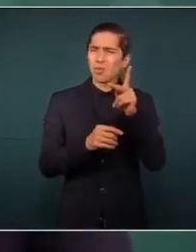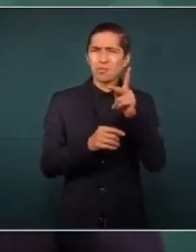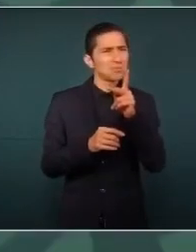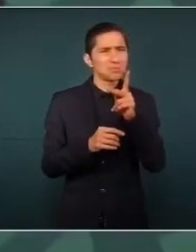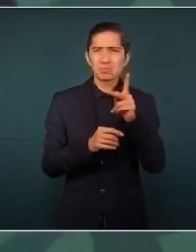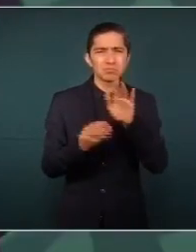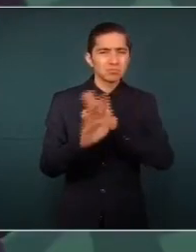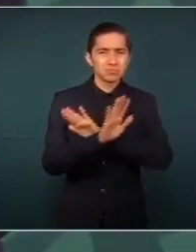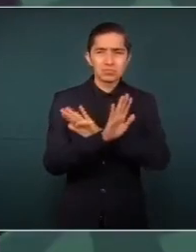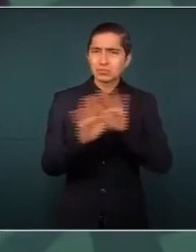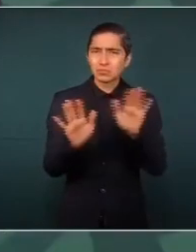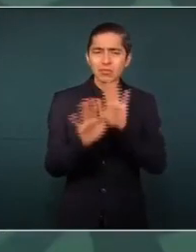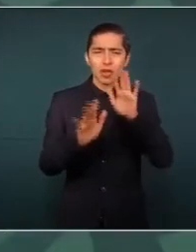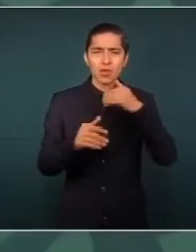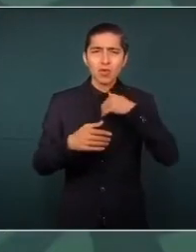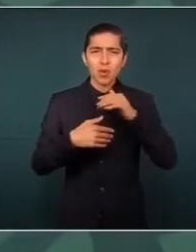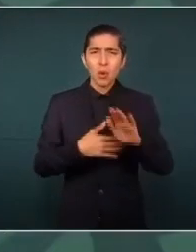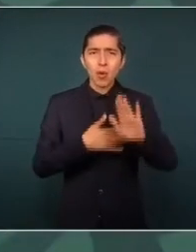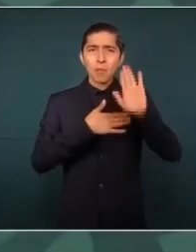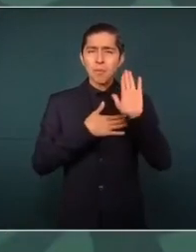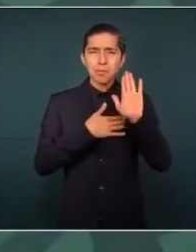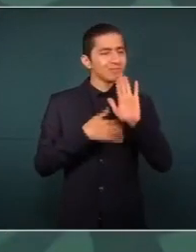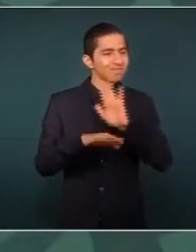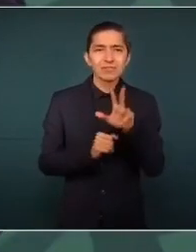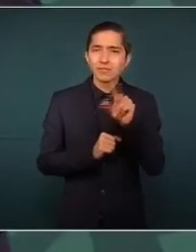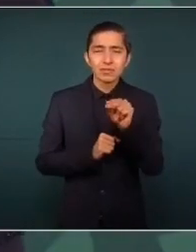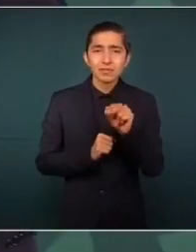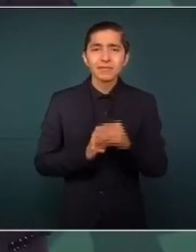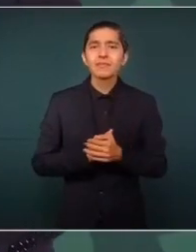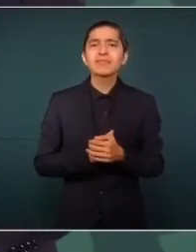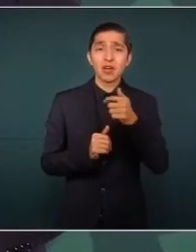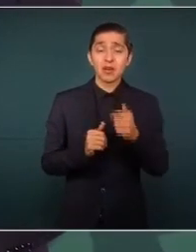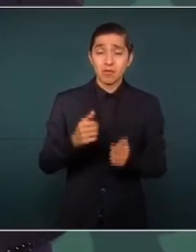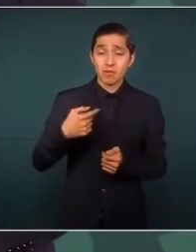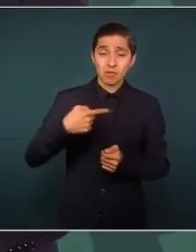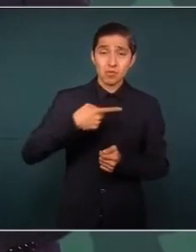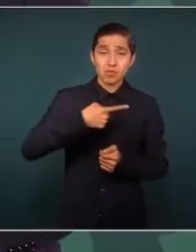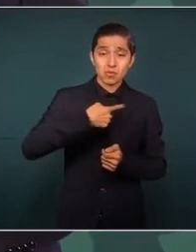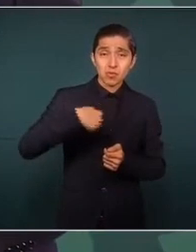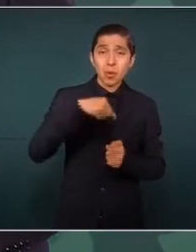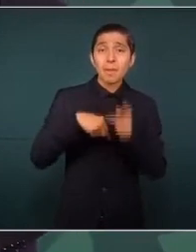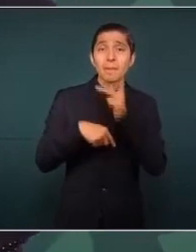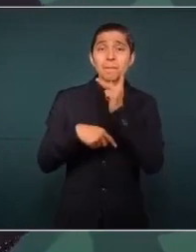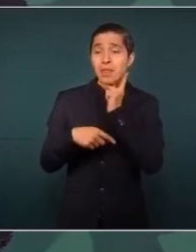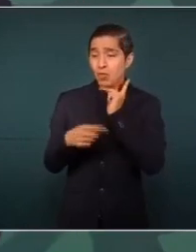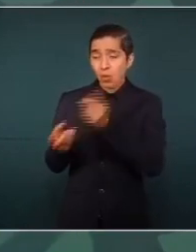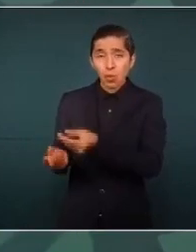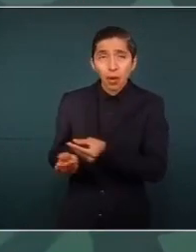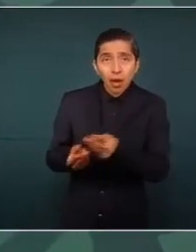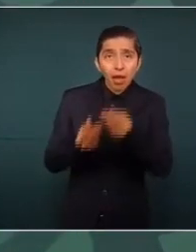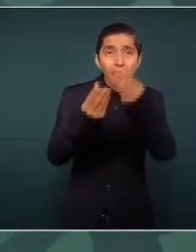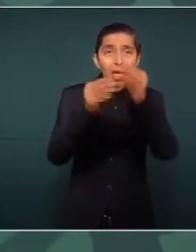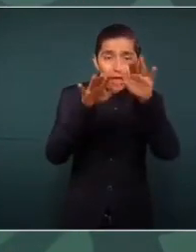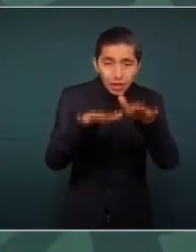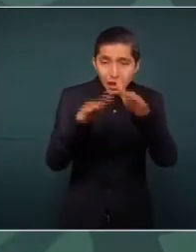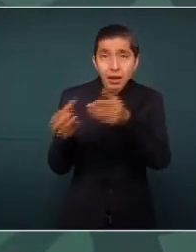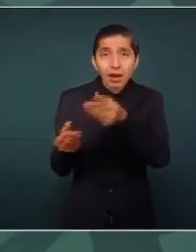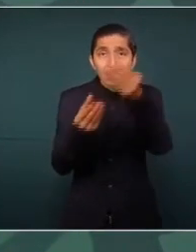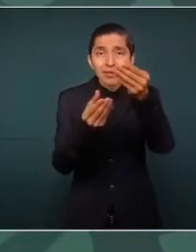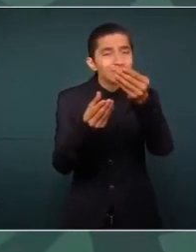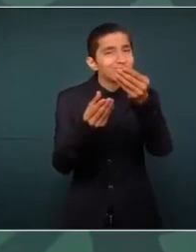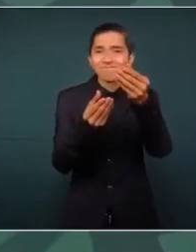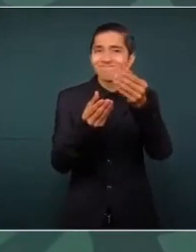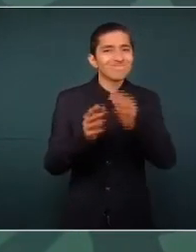ningún compromiso de entregar el petróleo y los